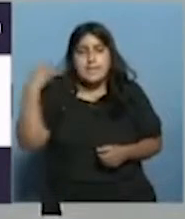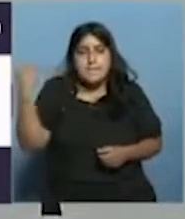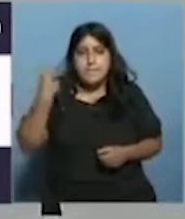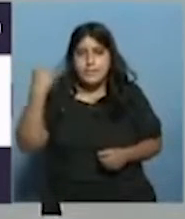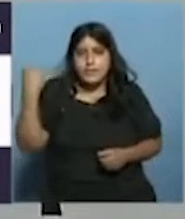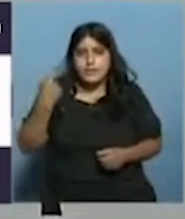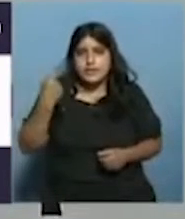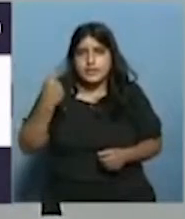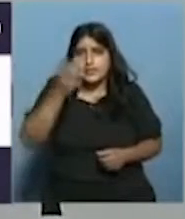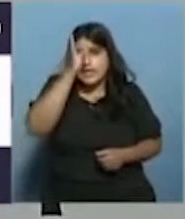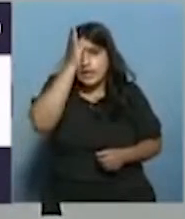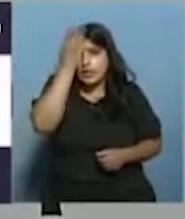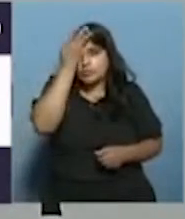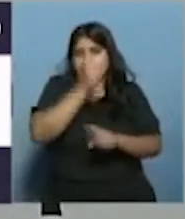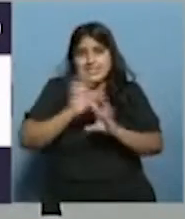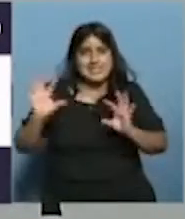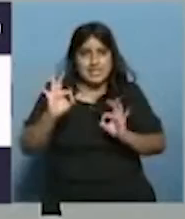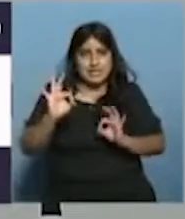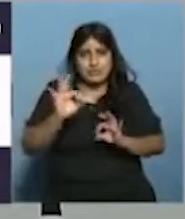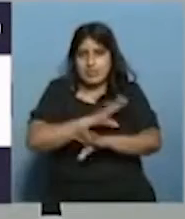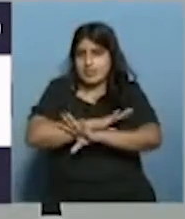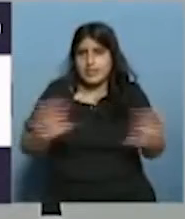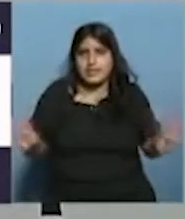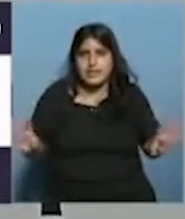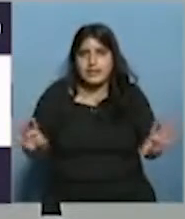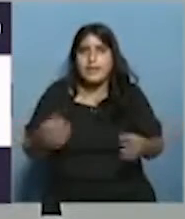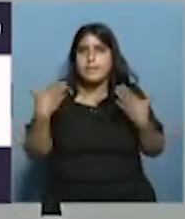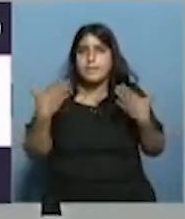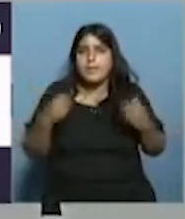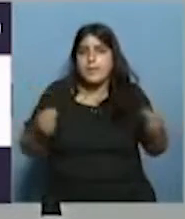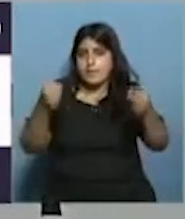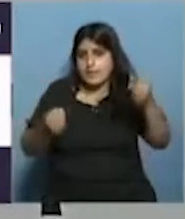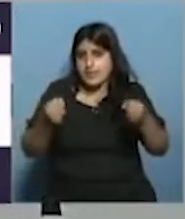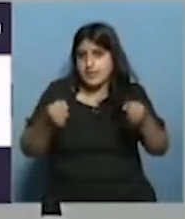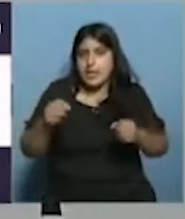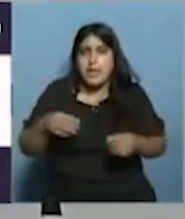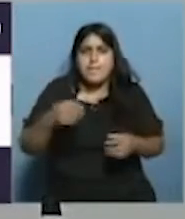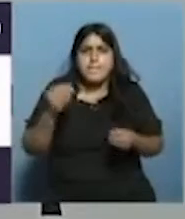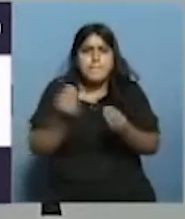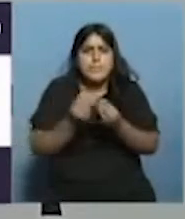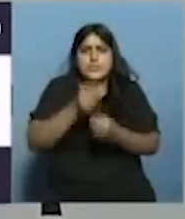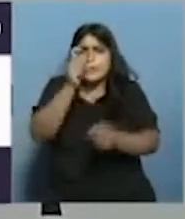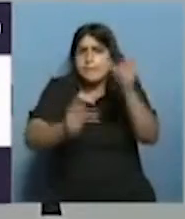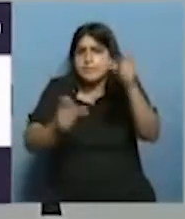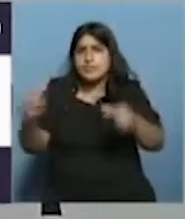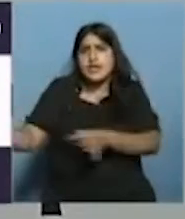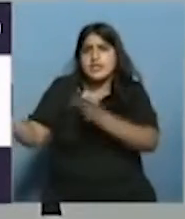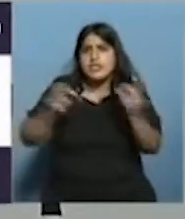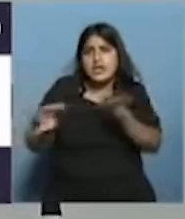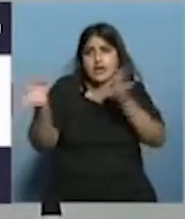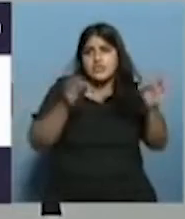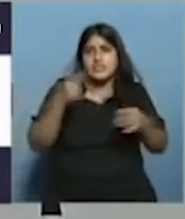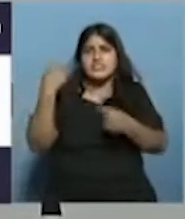esta fiesta tan importante para todos los jujeños y para miles de personas que van a venir de otras provincias y de